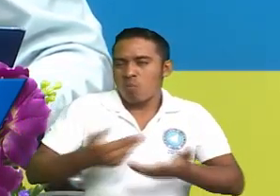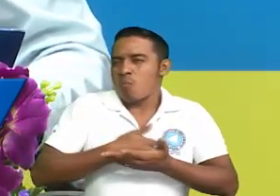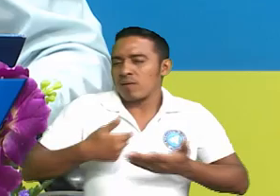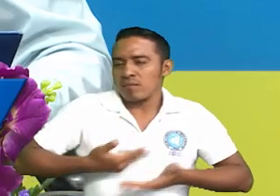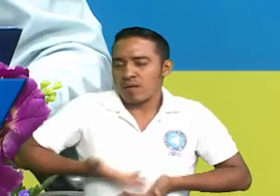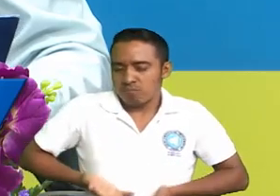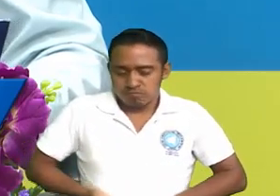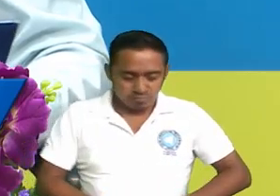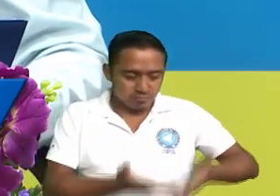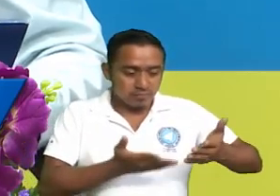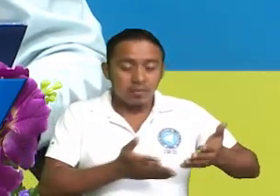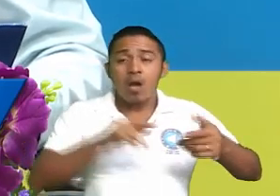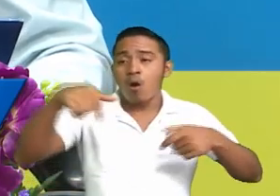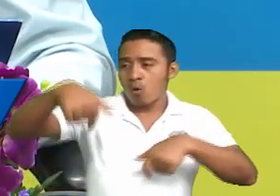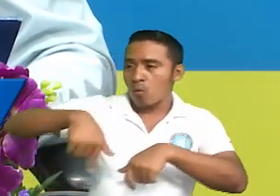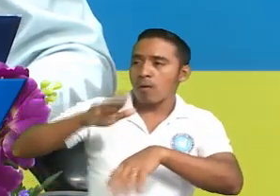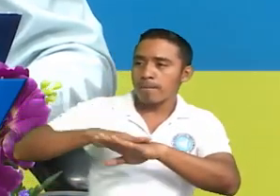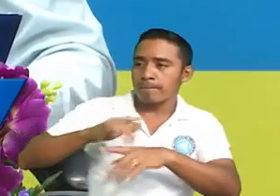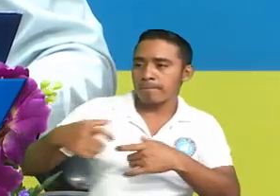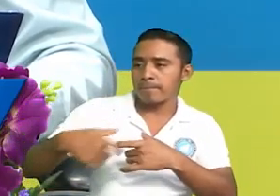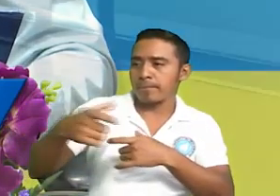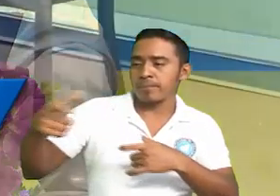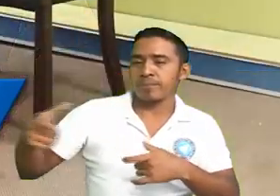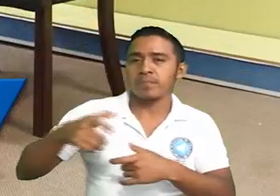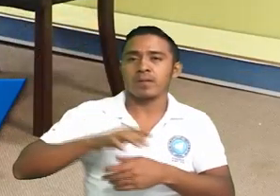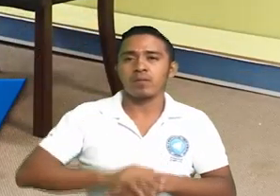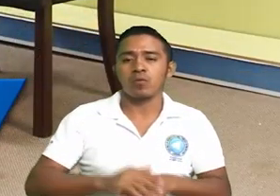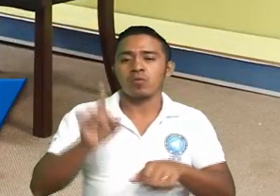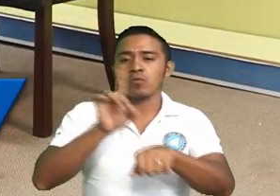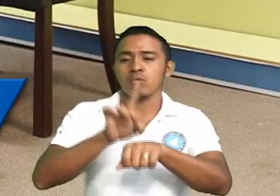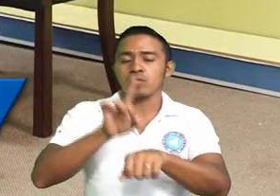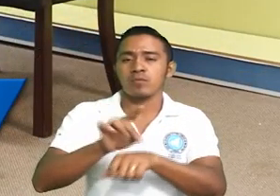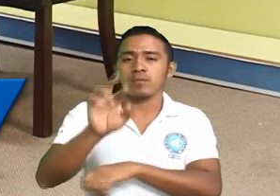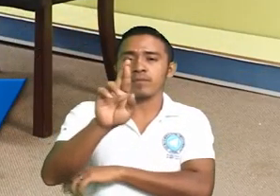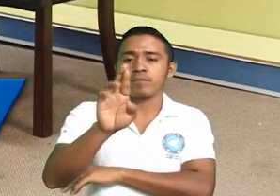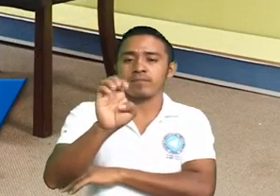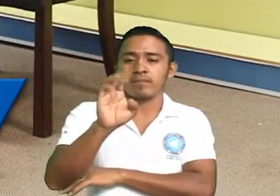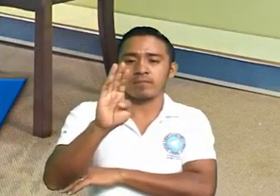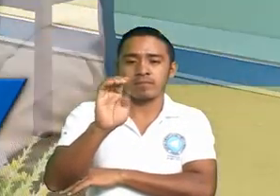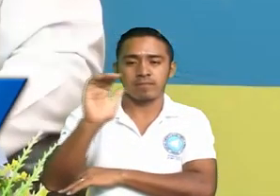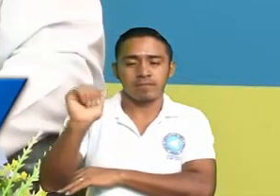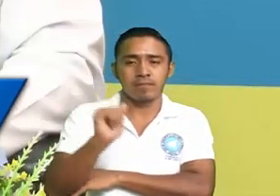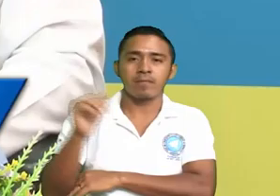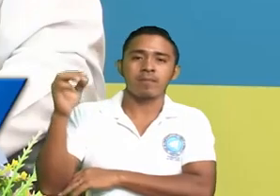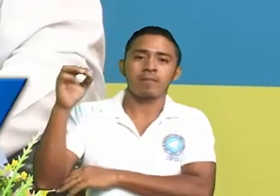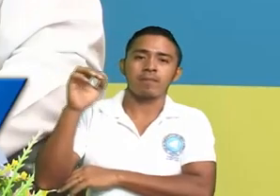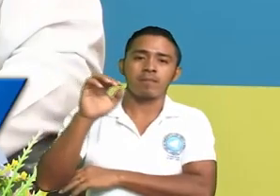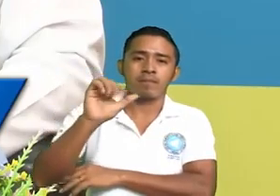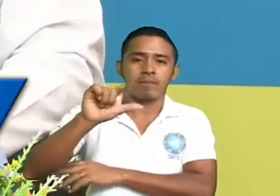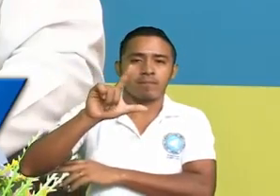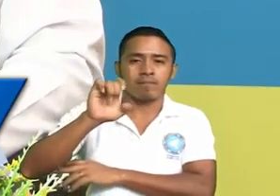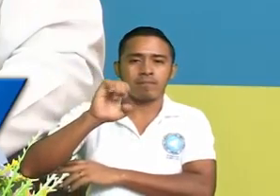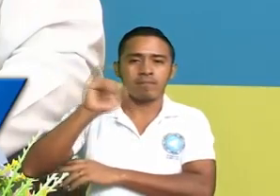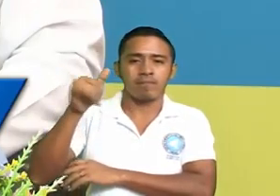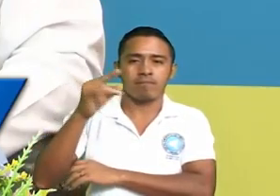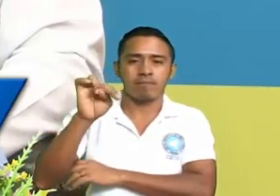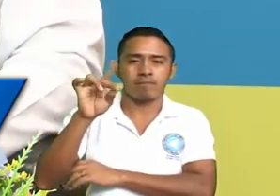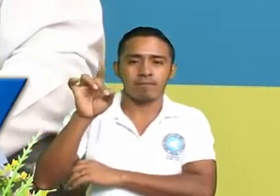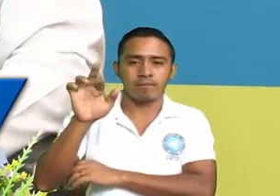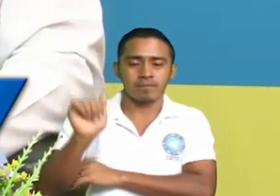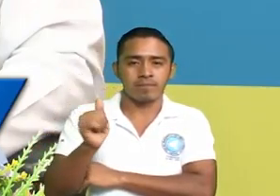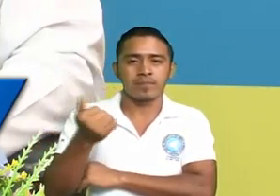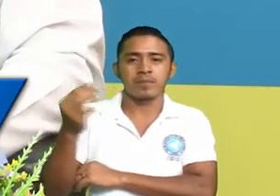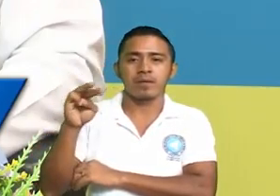tema muy importante para aquellas madres que se les dice primeriza. ¿Qué hacer para el